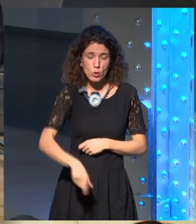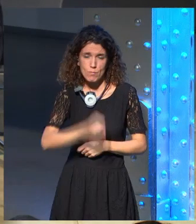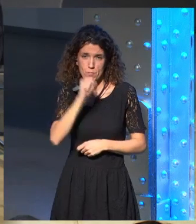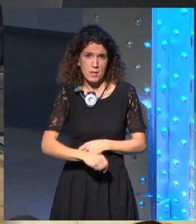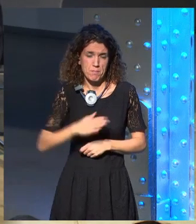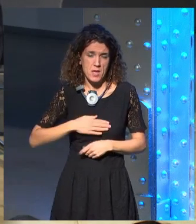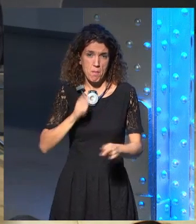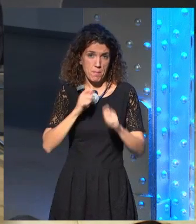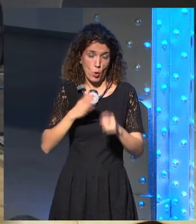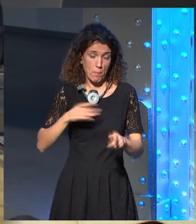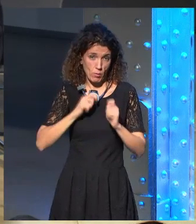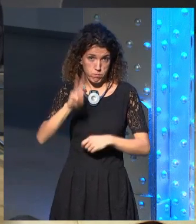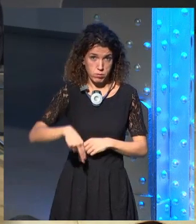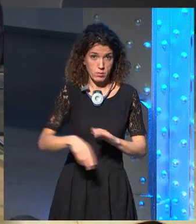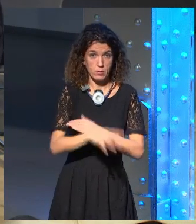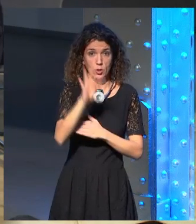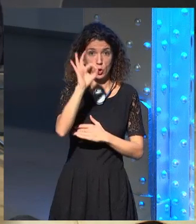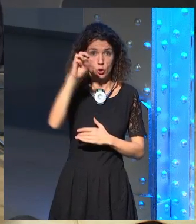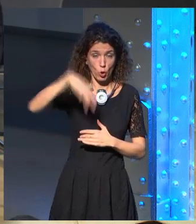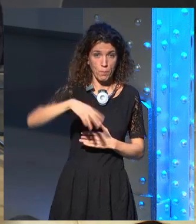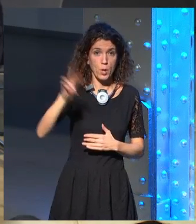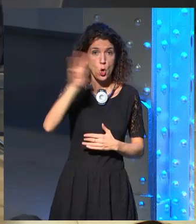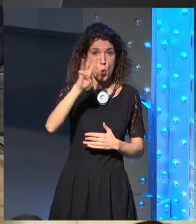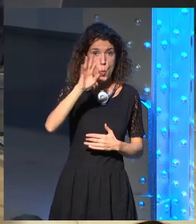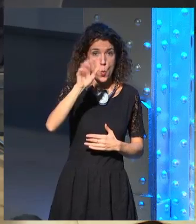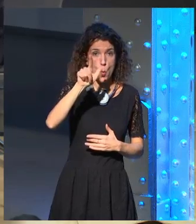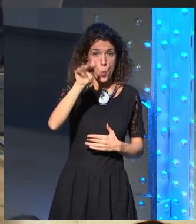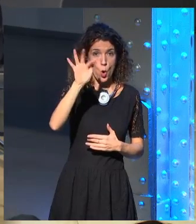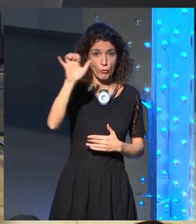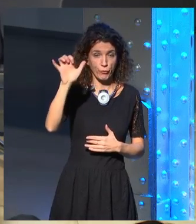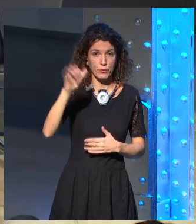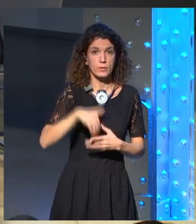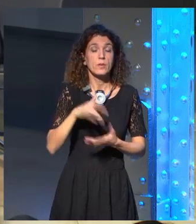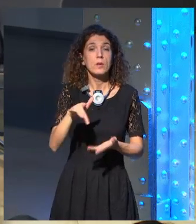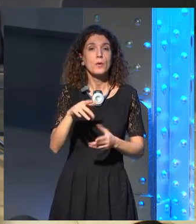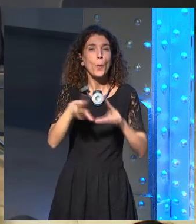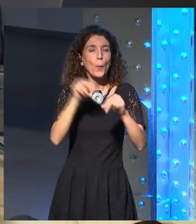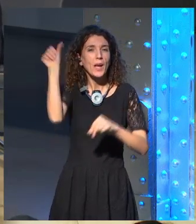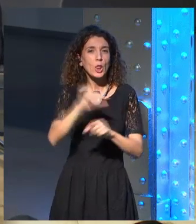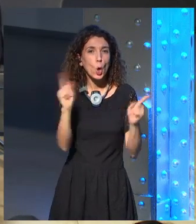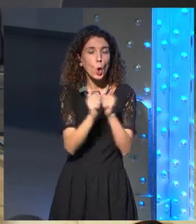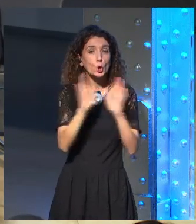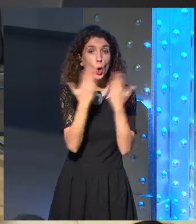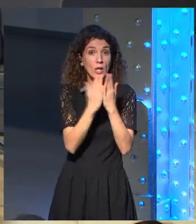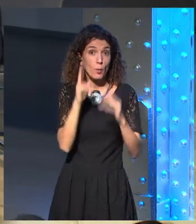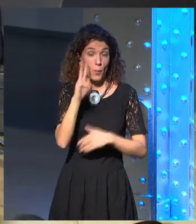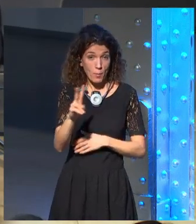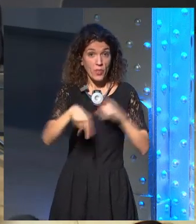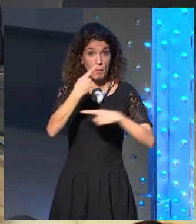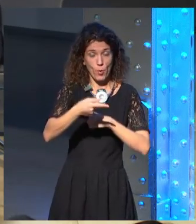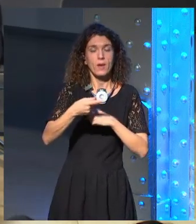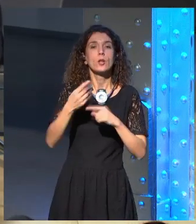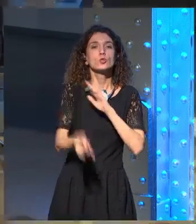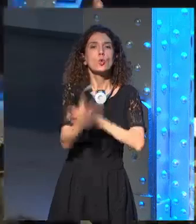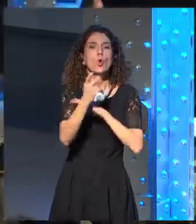admiro en mi profesión. Yo soy periodista, que es Tom Wolfe. Luego hablaremos por qué. Vamos a ver ese pequeño vídeo del libro y hablamos de